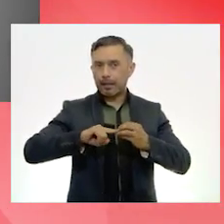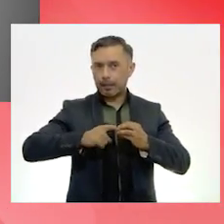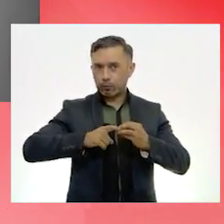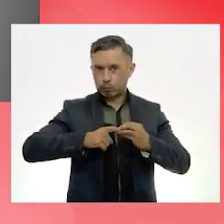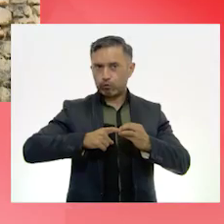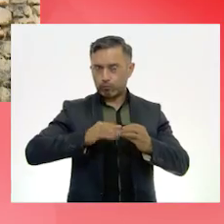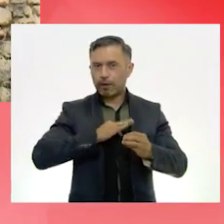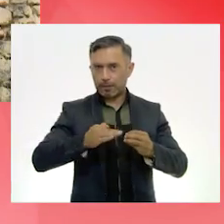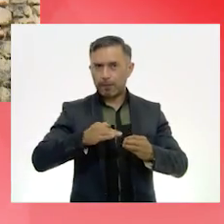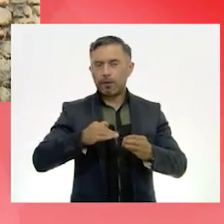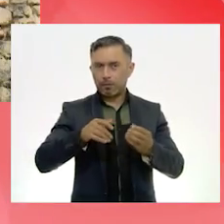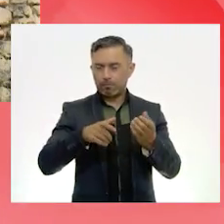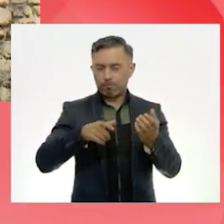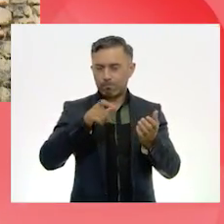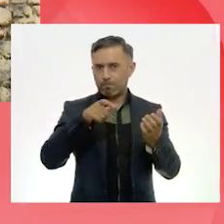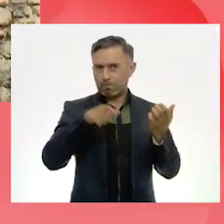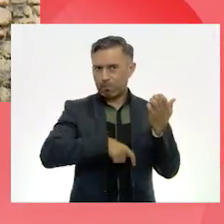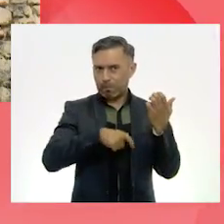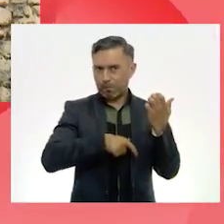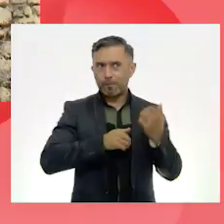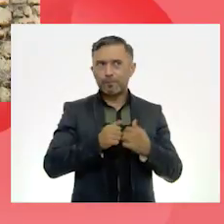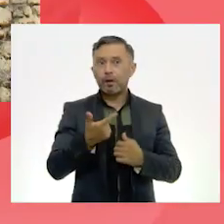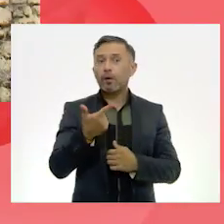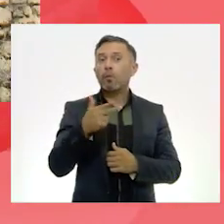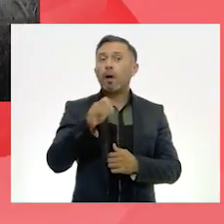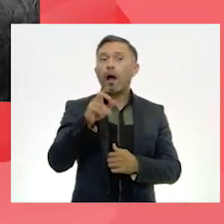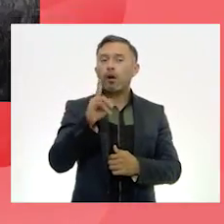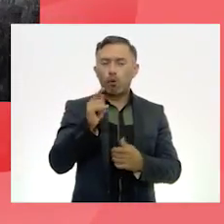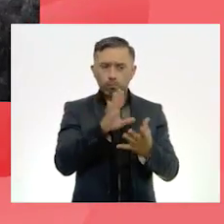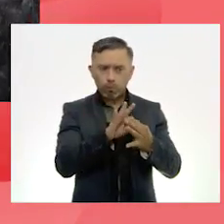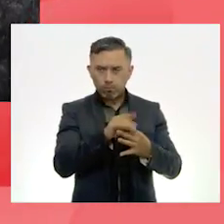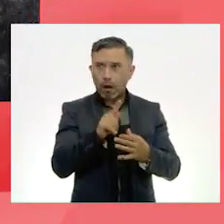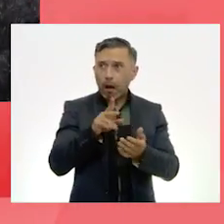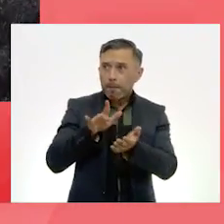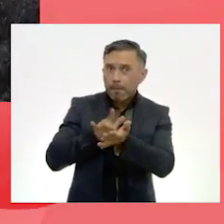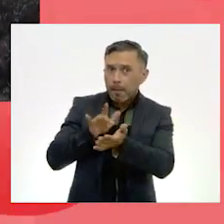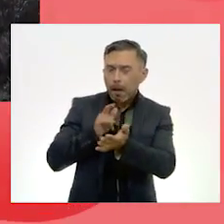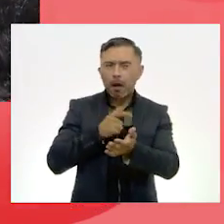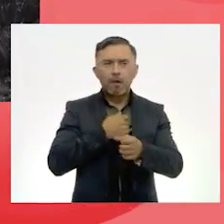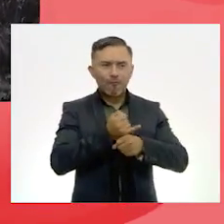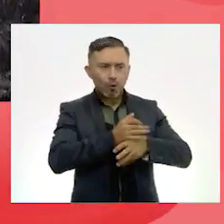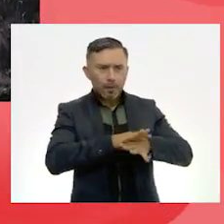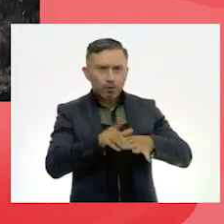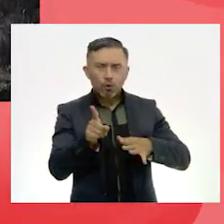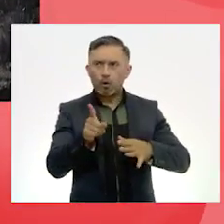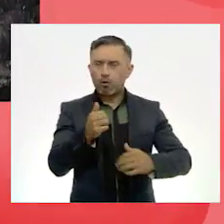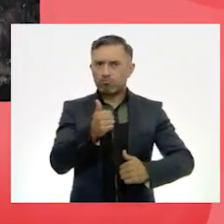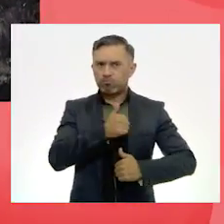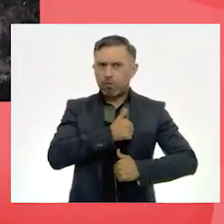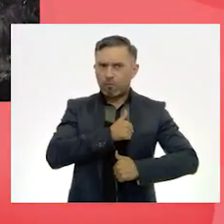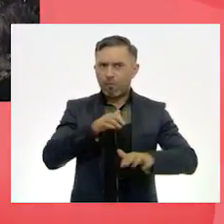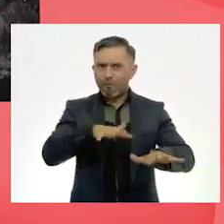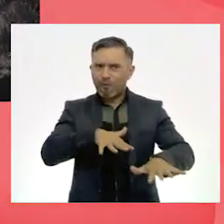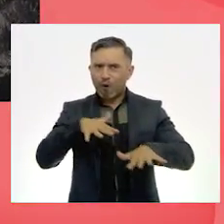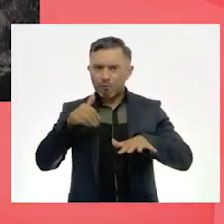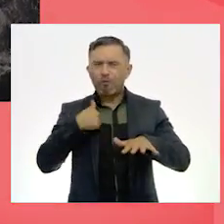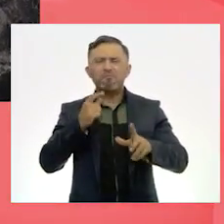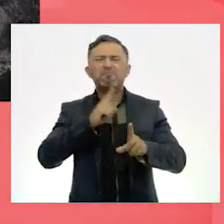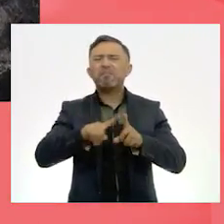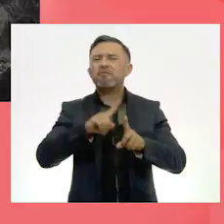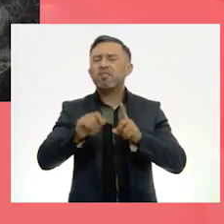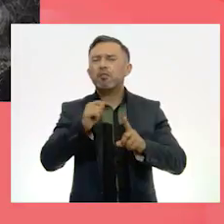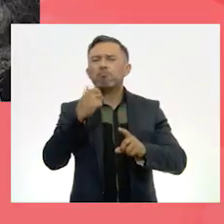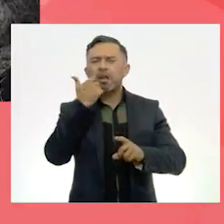12,000 cartuchos. Le ofreció información, le ofreció tropa. Quién sabe cuántas cosas más le